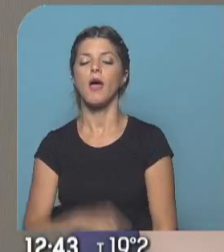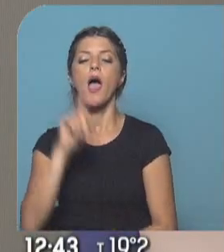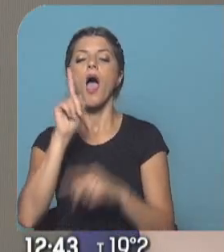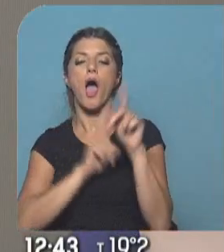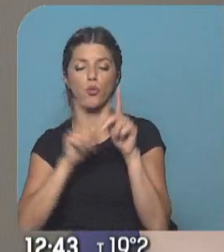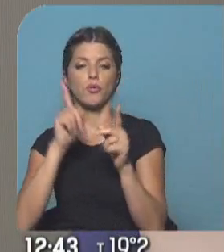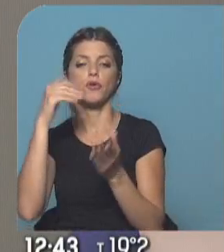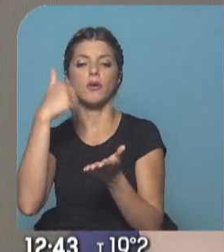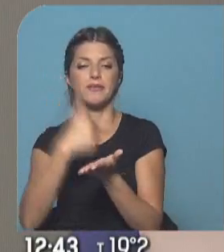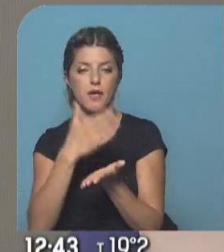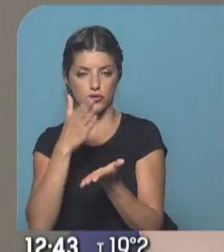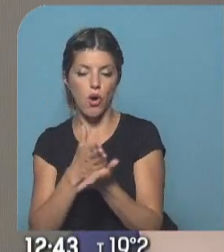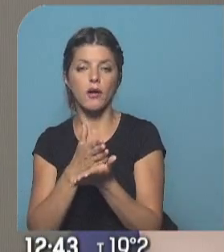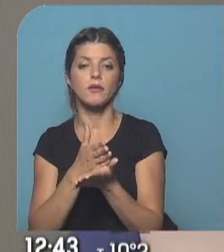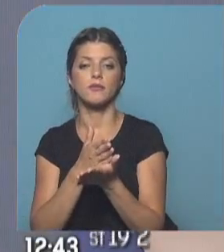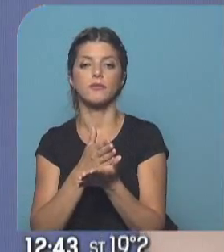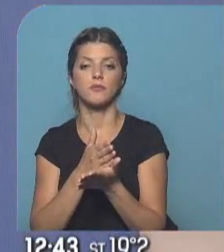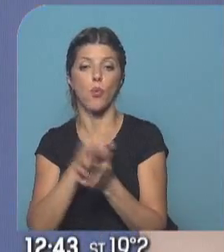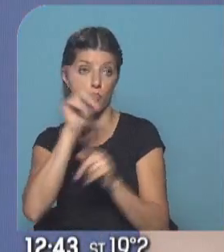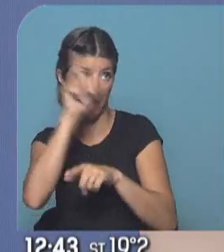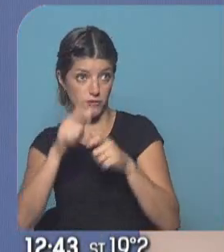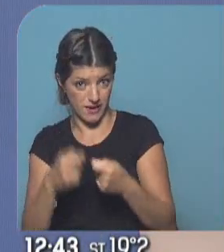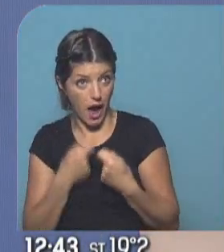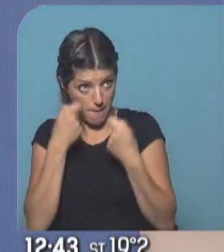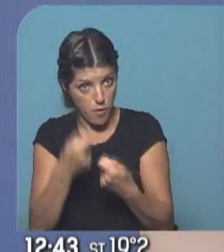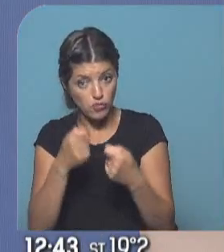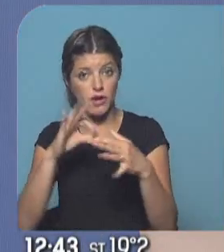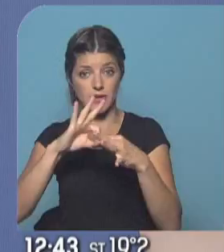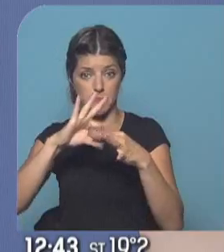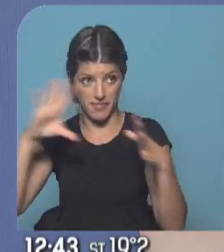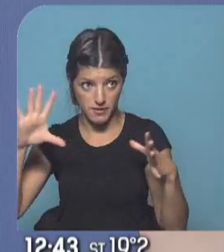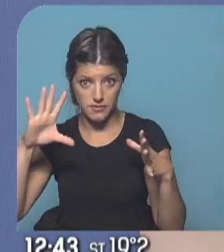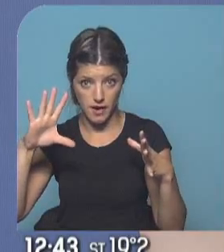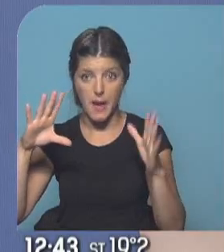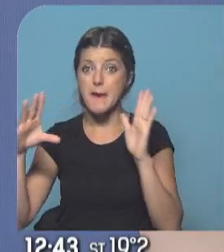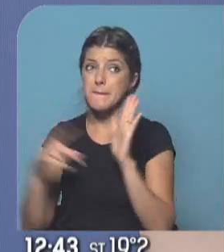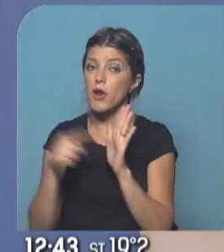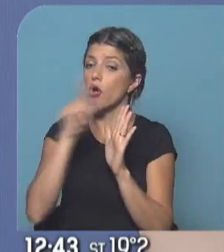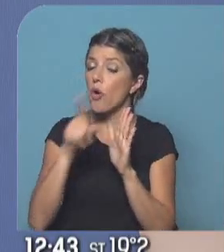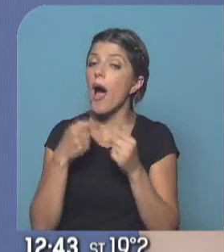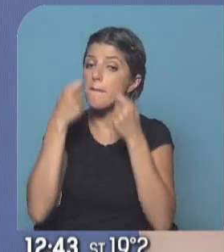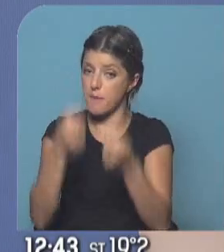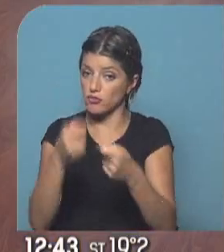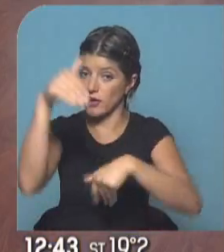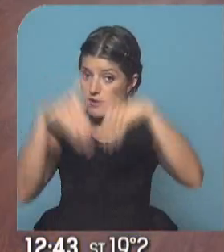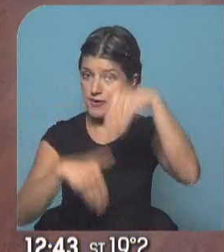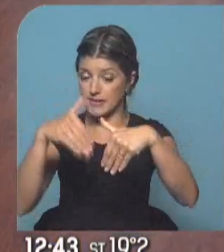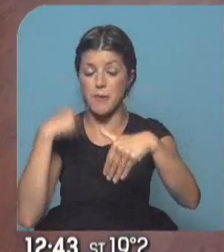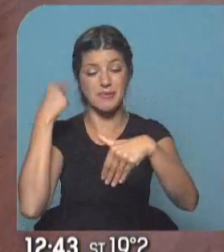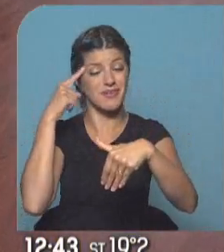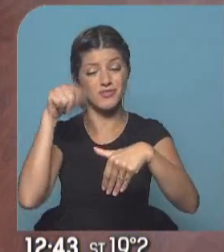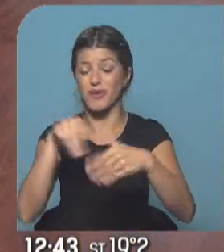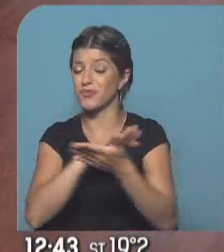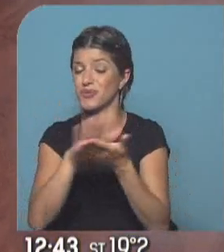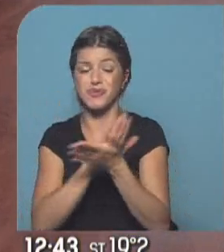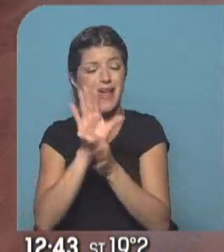o personas que estaban a favor de la independencia de Cataluña, que muchos de ellos no estaban a favor del referéndum, porque no consideraban que era una solución política